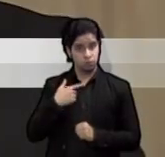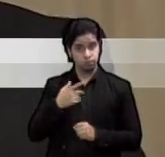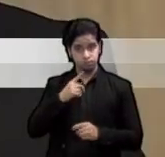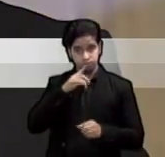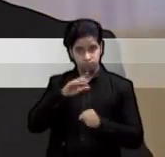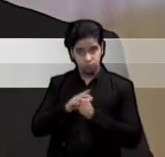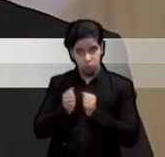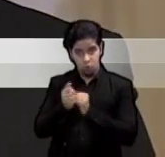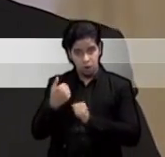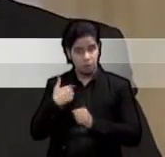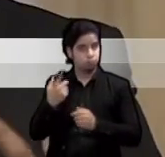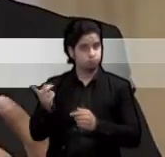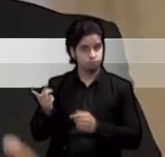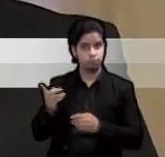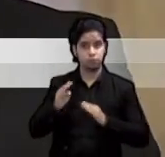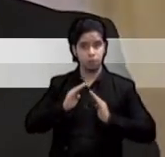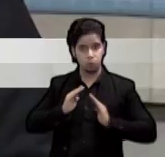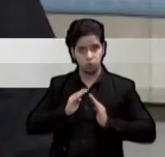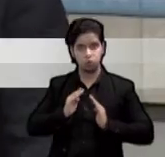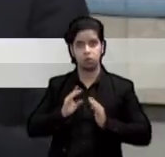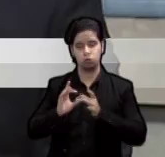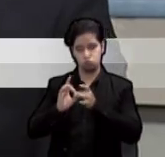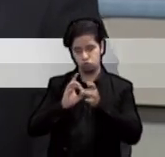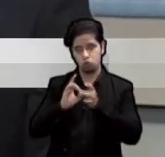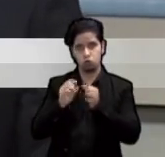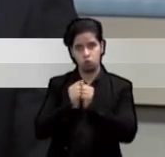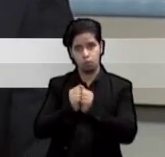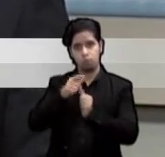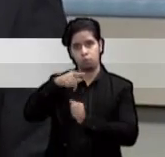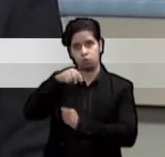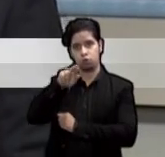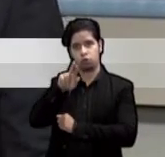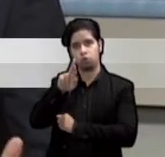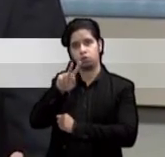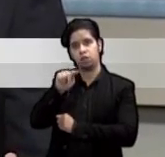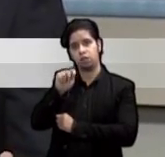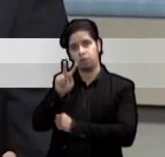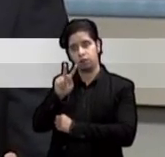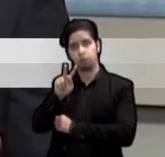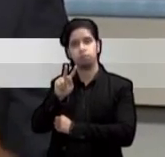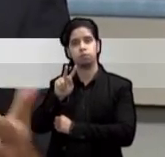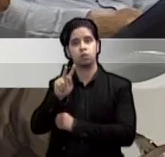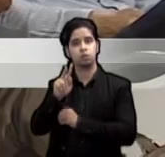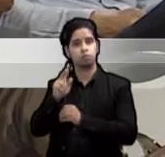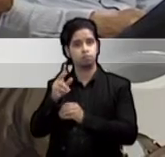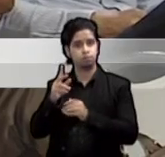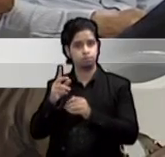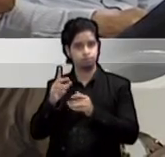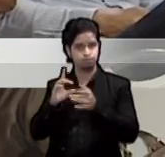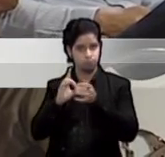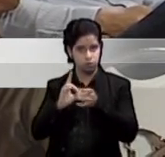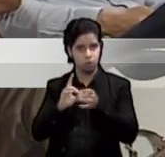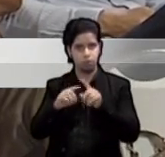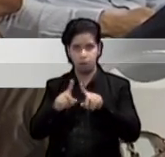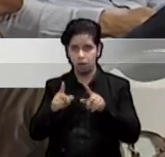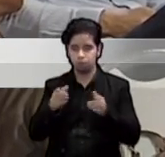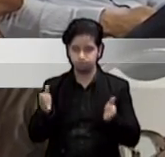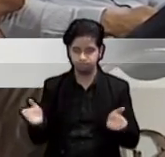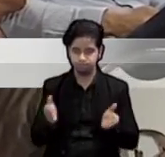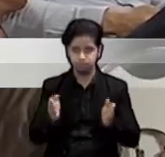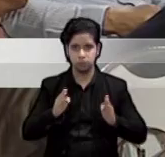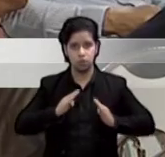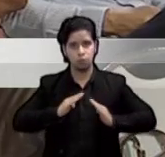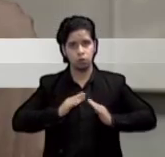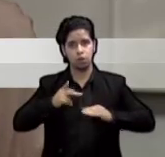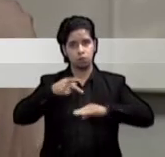Departamento de la Vivienda, Recreación y Deportes en unión a Puerto Rico TV unen sus esfuerzos para llevar y fomentar el deporte en el país. Estamos